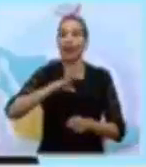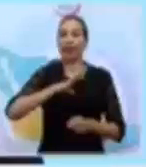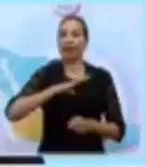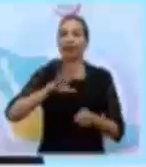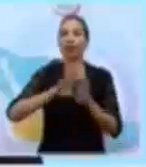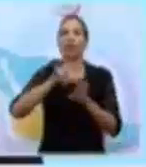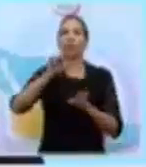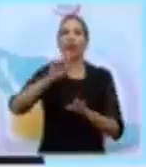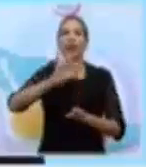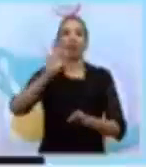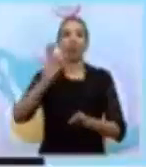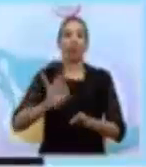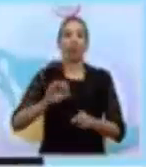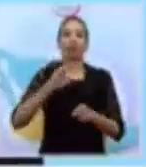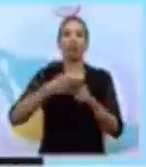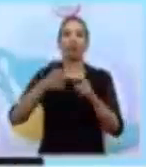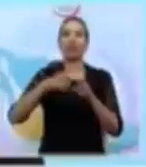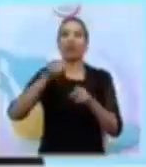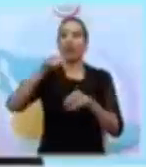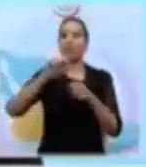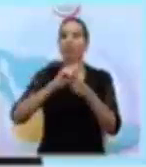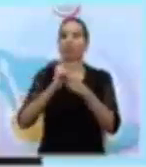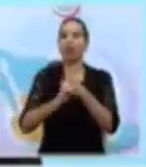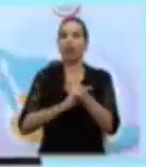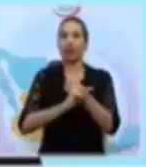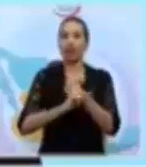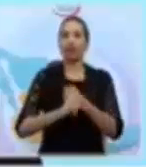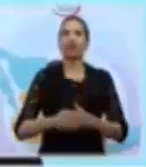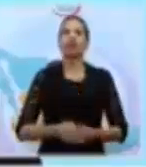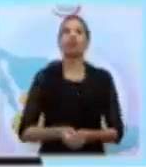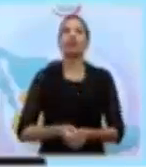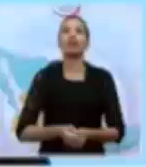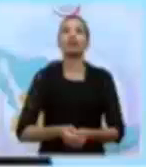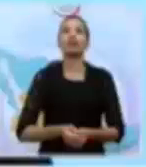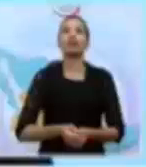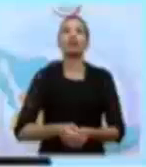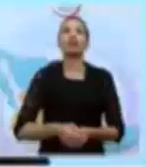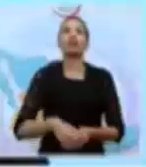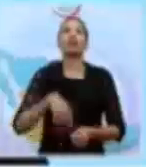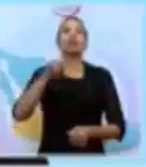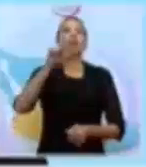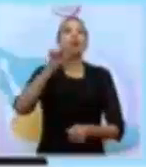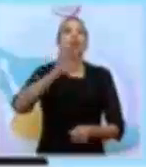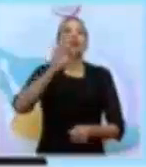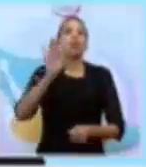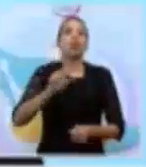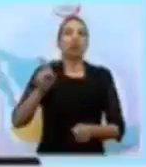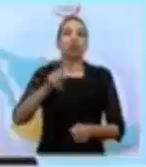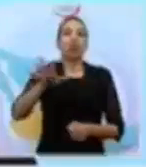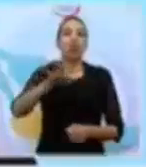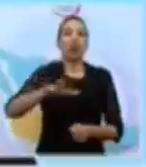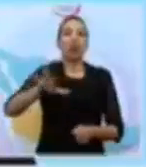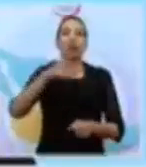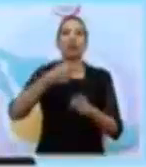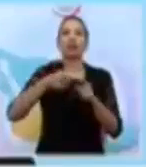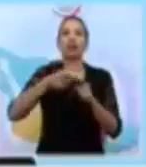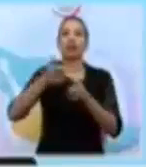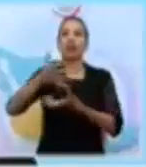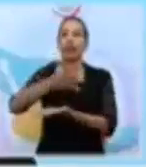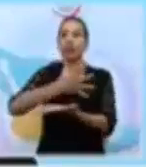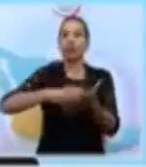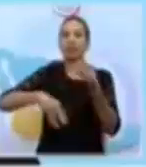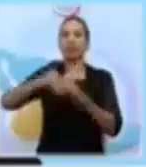a 20% de la población de este país, la más rica. Mientras que 20% de la población con menos